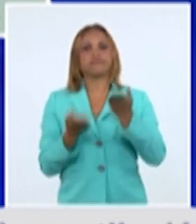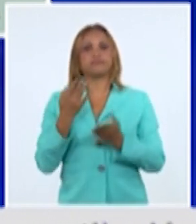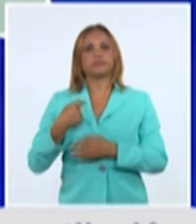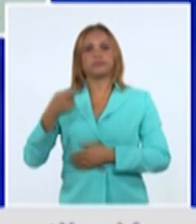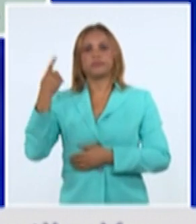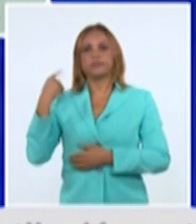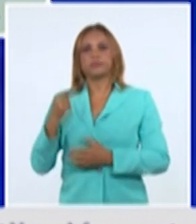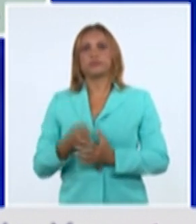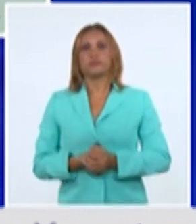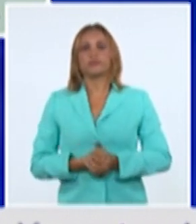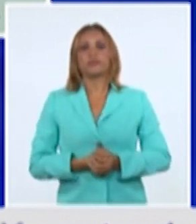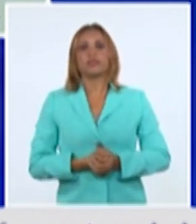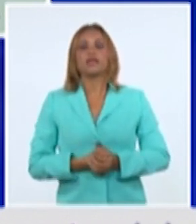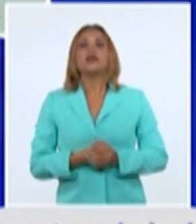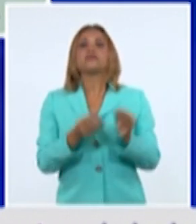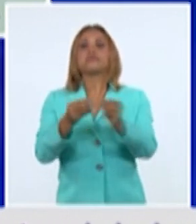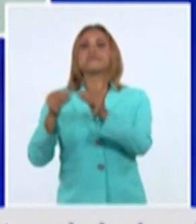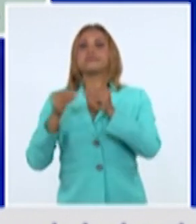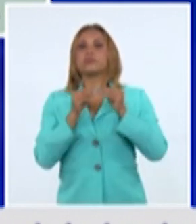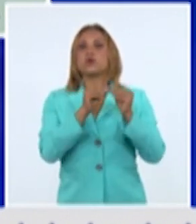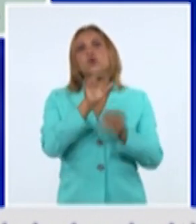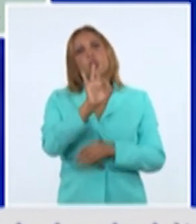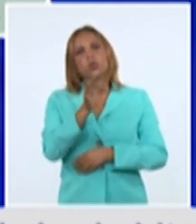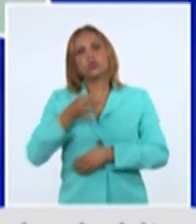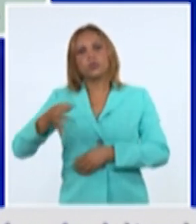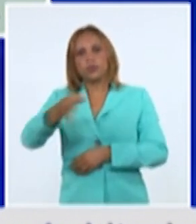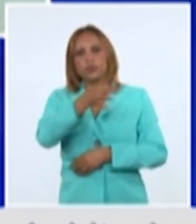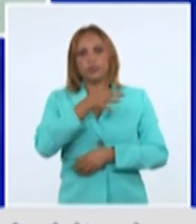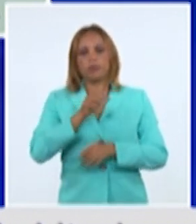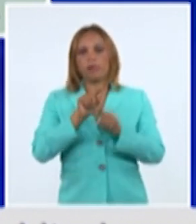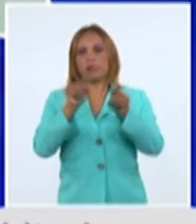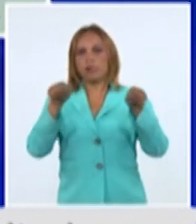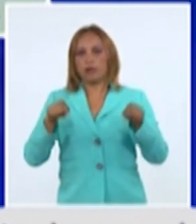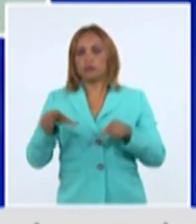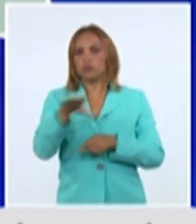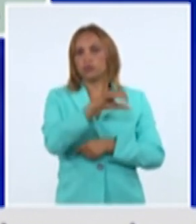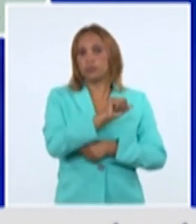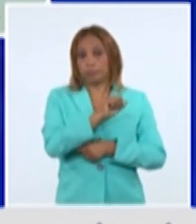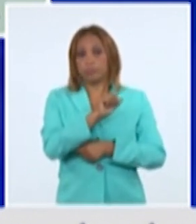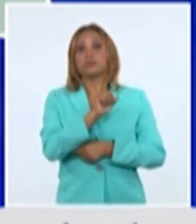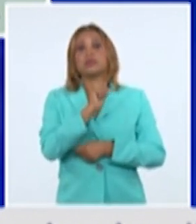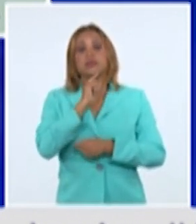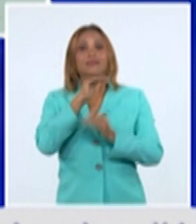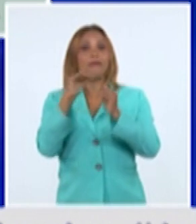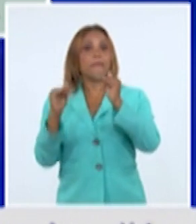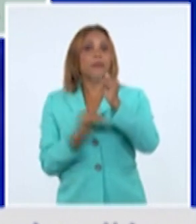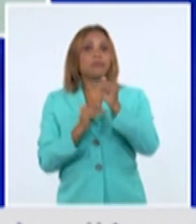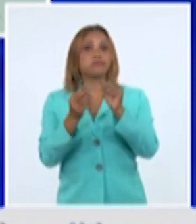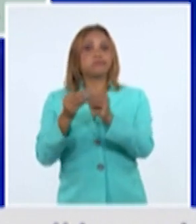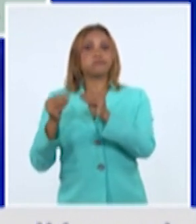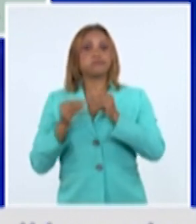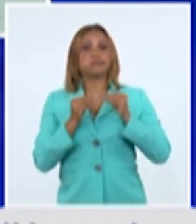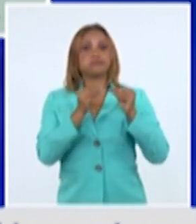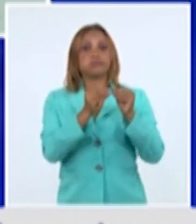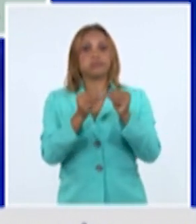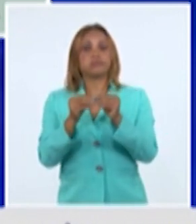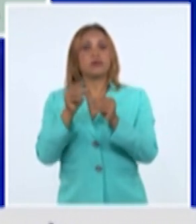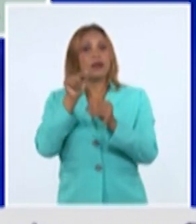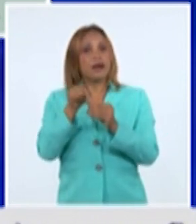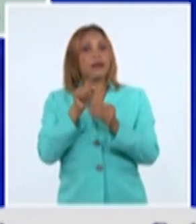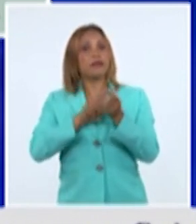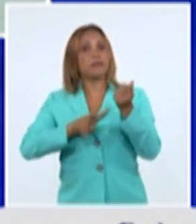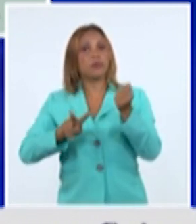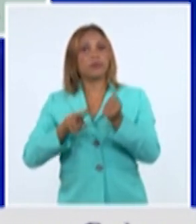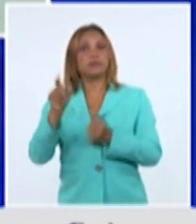día anterior y con una transmisión en sus 8 municipios. Desciende la cifra de contagios global en esta